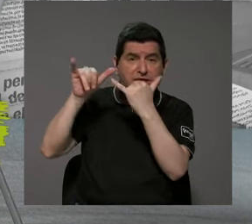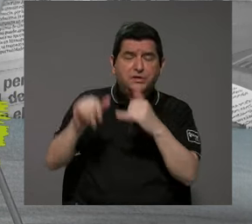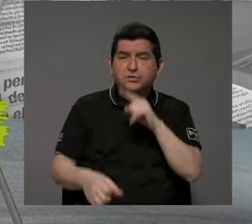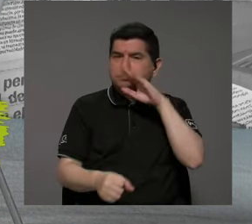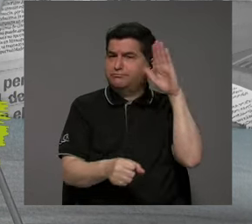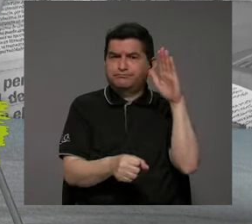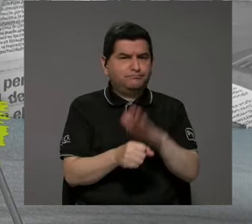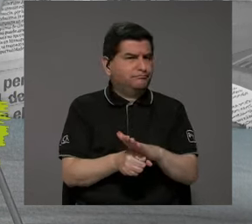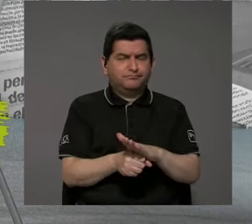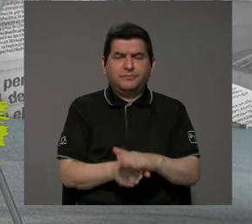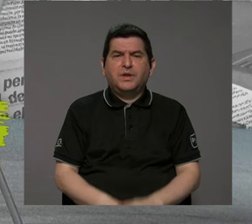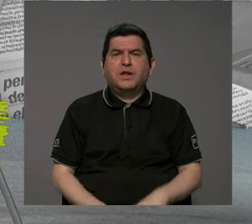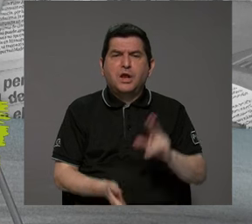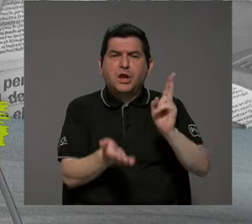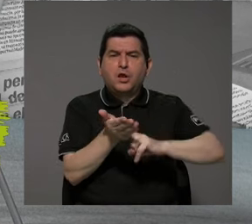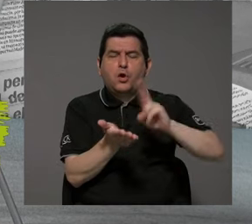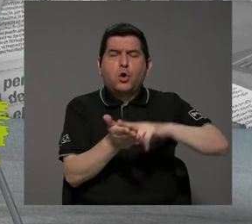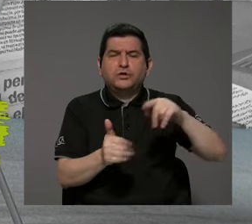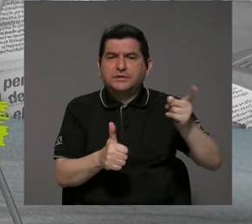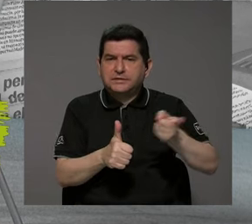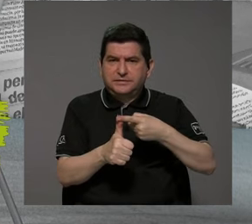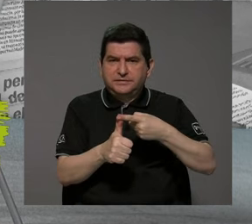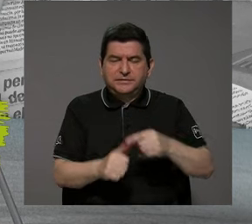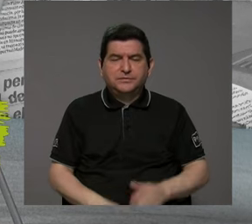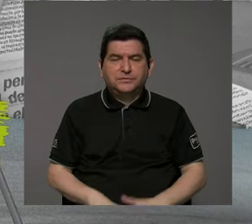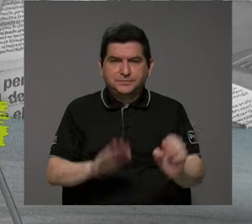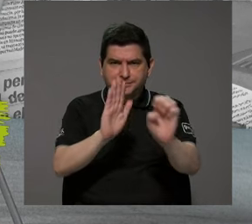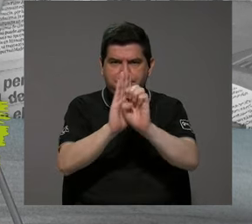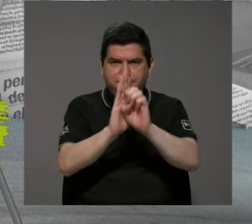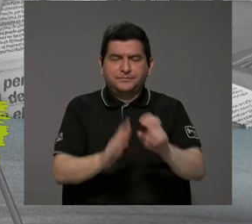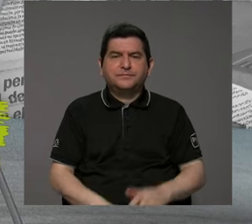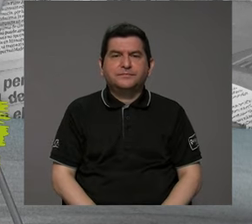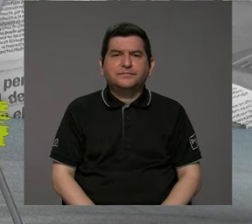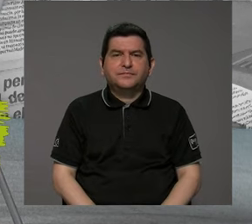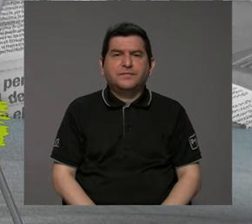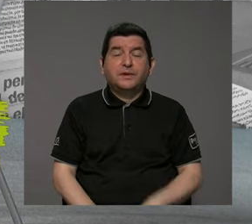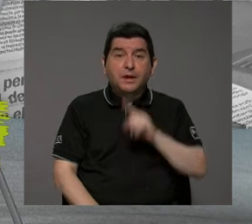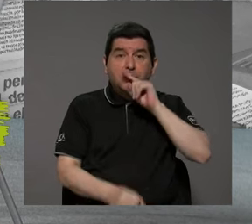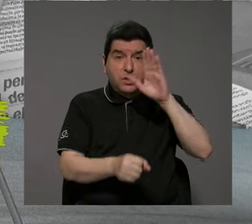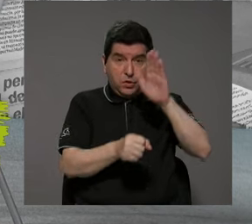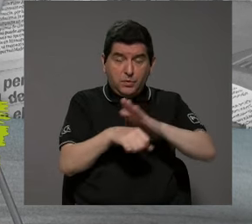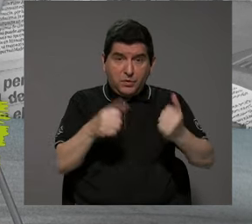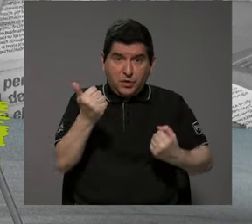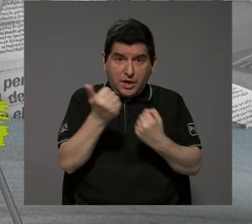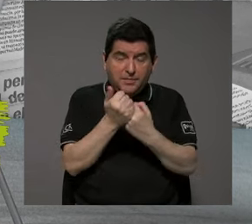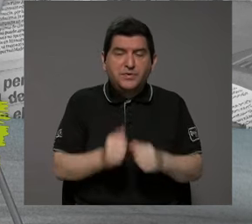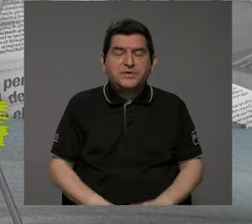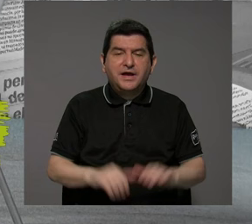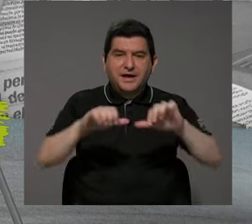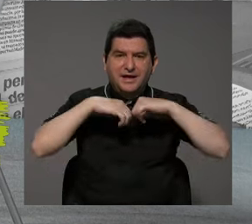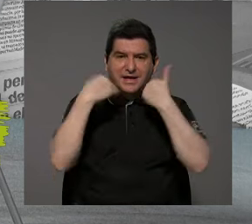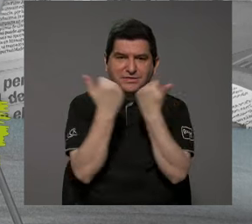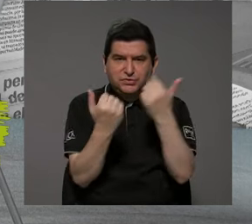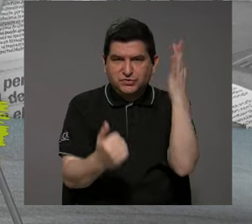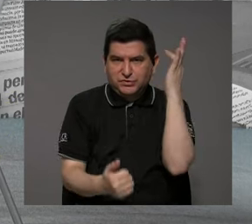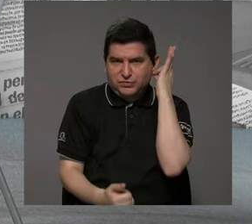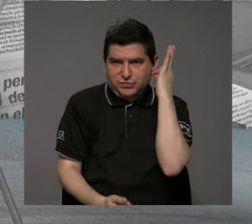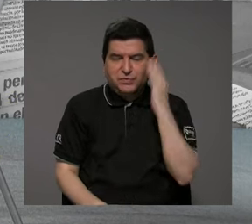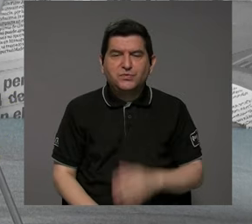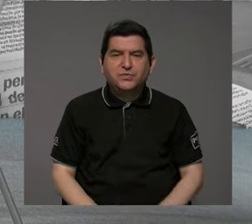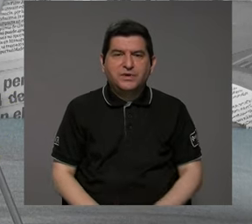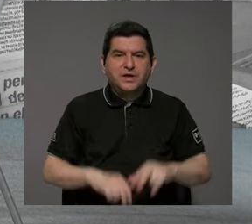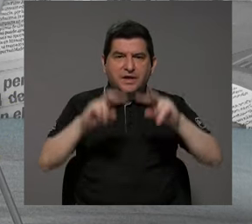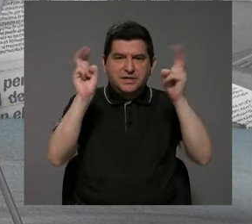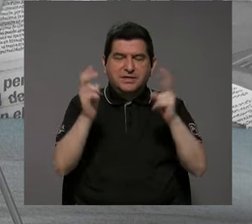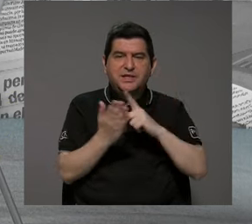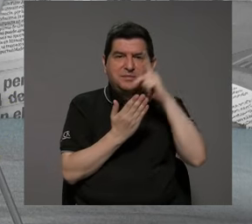incumplimientos con el contrato inicial por ejemplo había un compromiso de apoyar a la asociación de mujeres para el tema